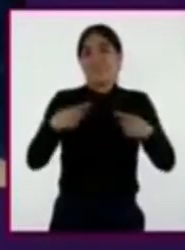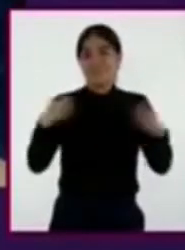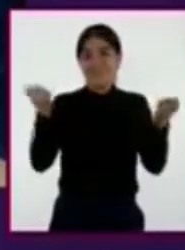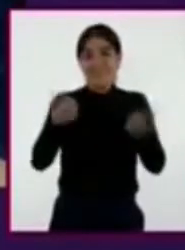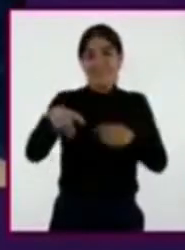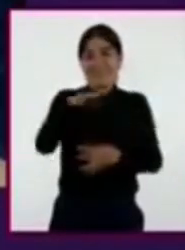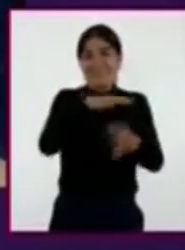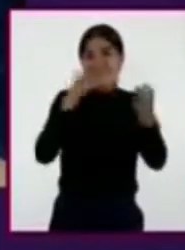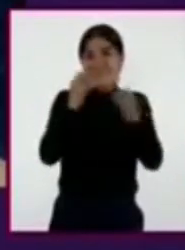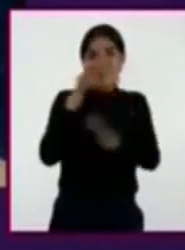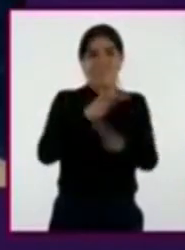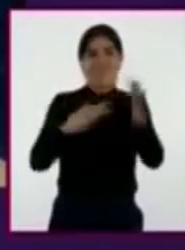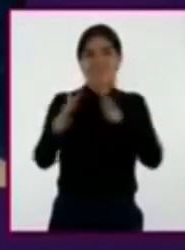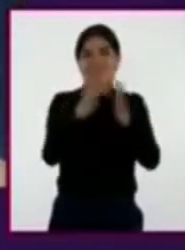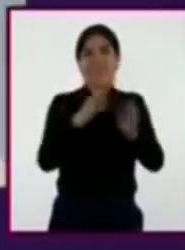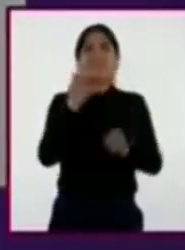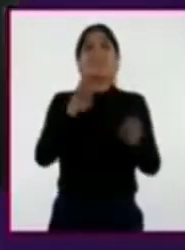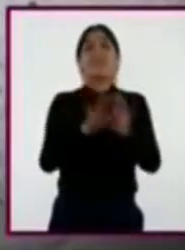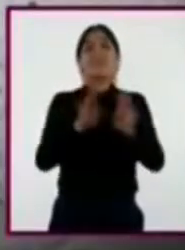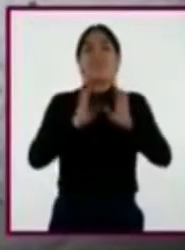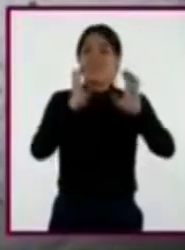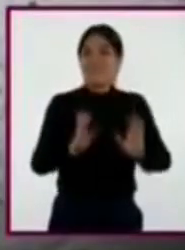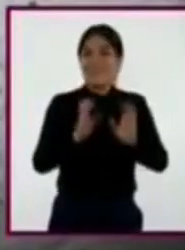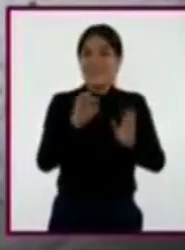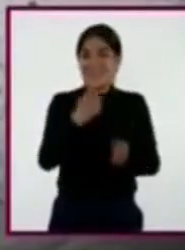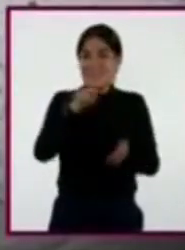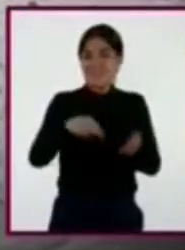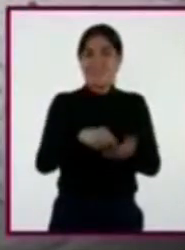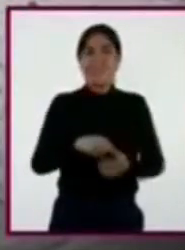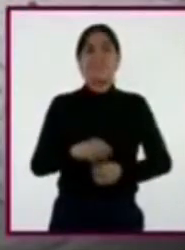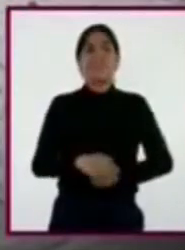como darle mantenimiento a esa casa.